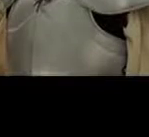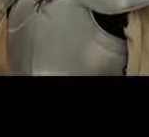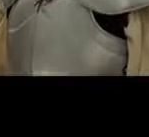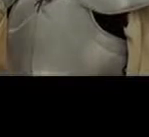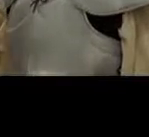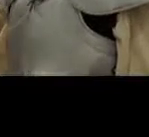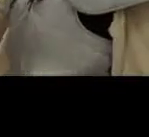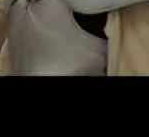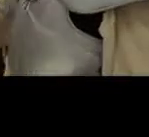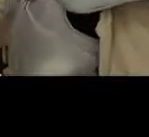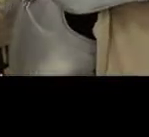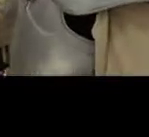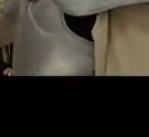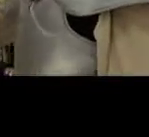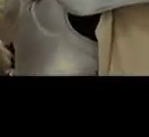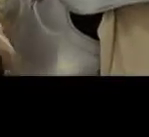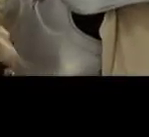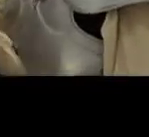Aguirre,